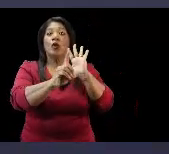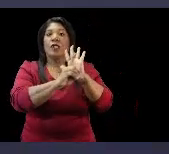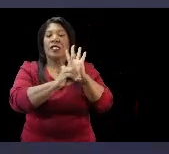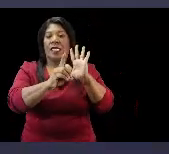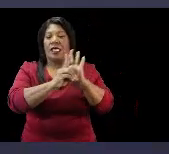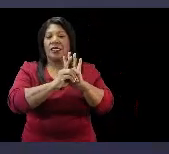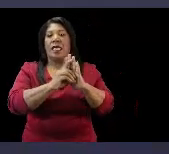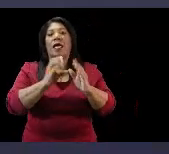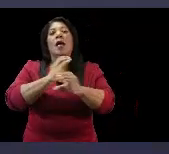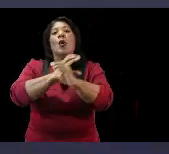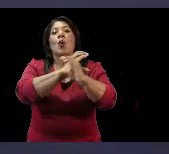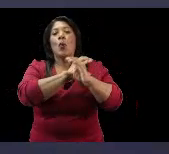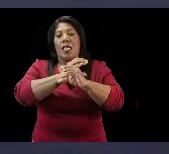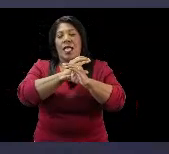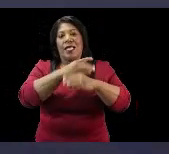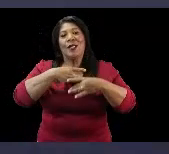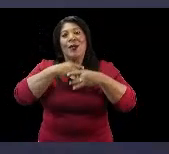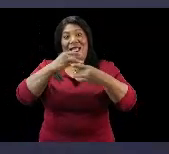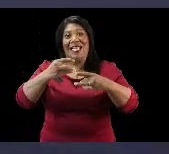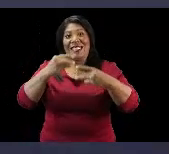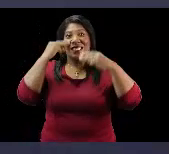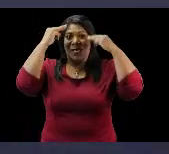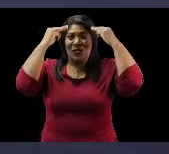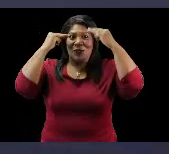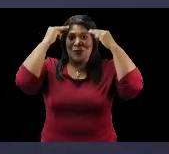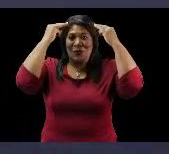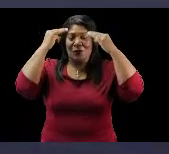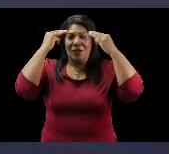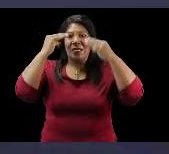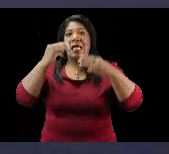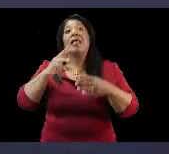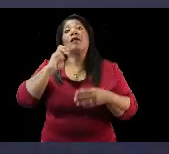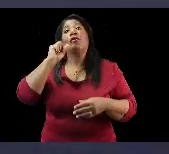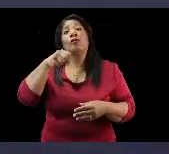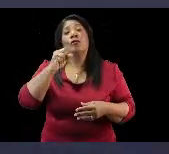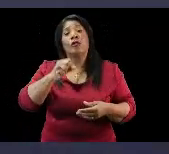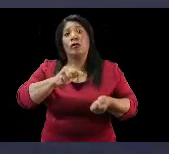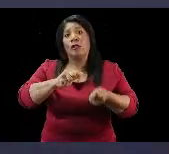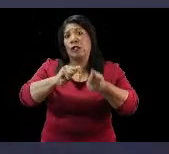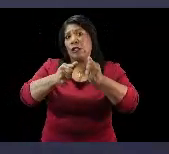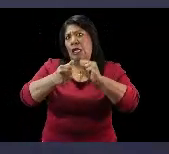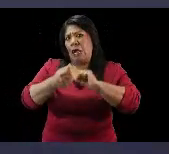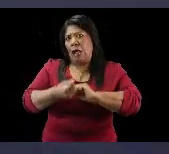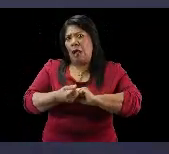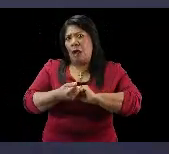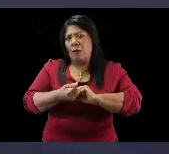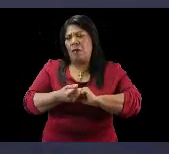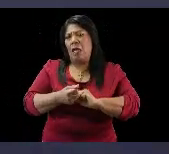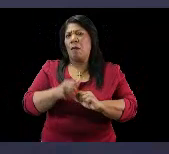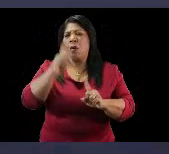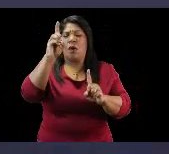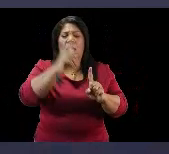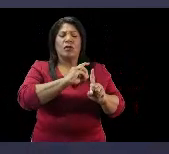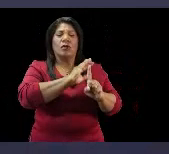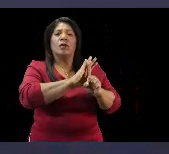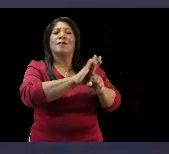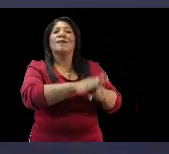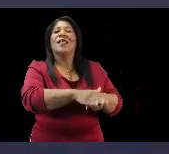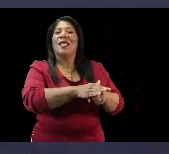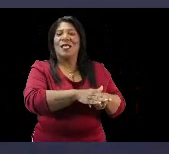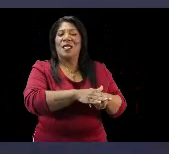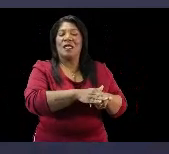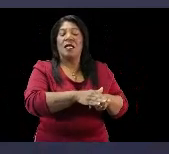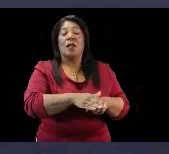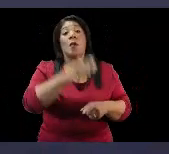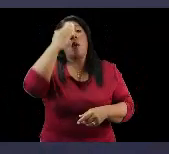sordas, estamos cuidando la salud mental y estamos dejando de ser haciendo discriminación, y